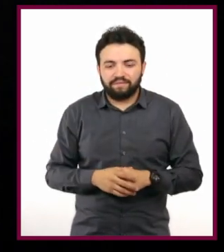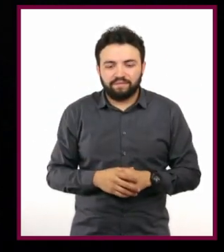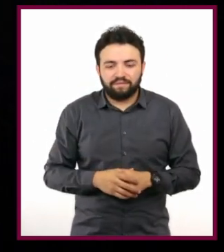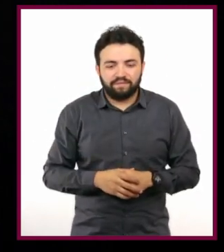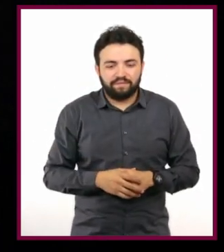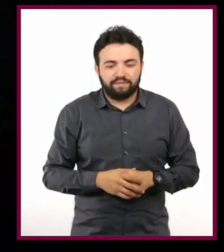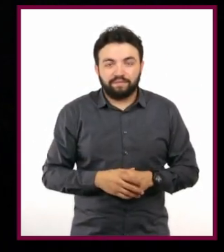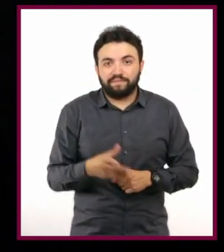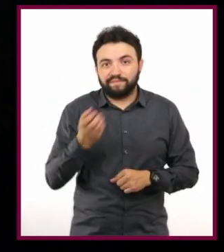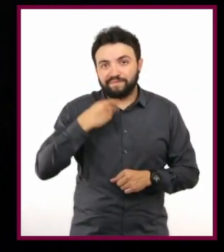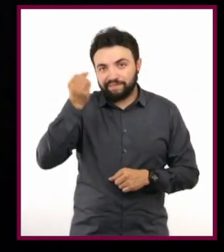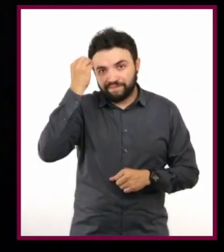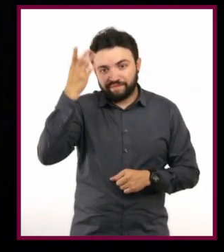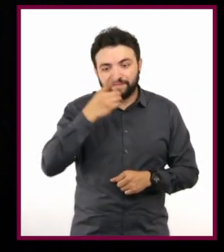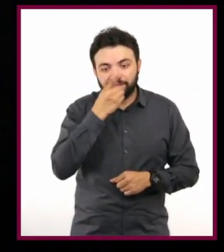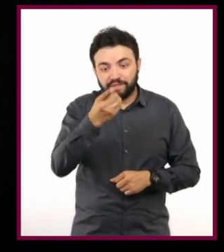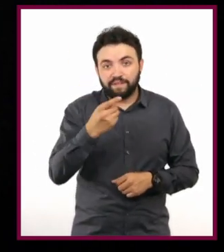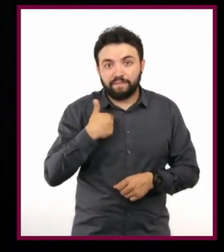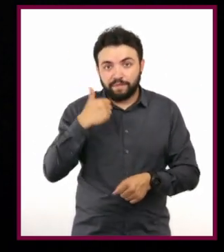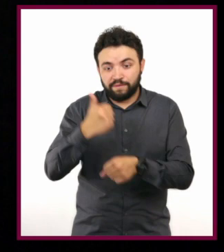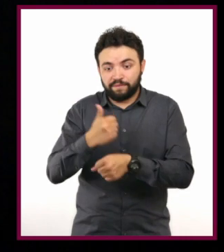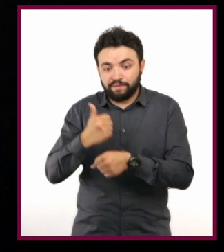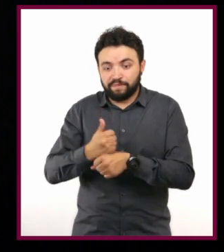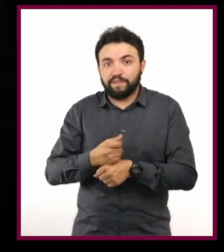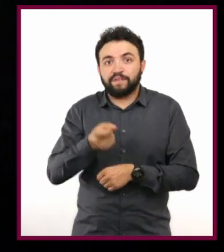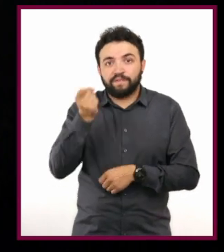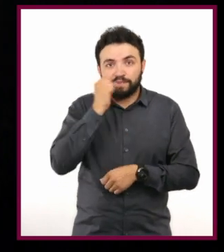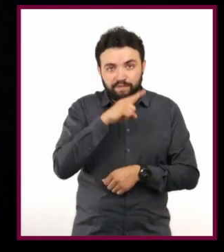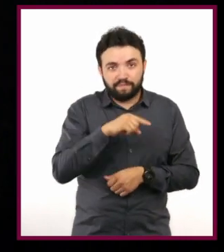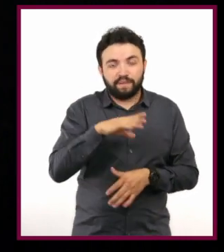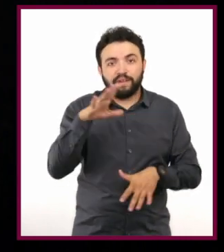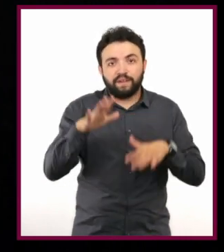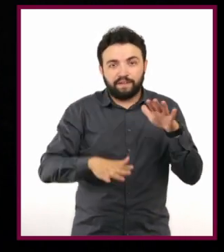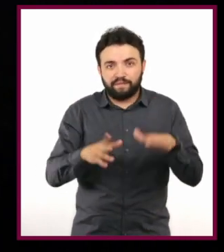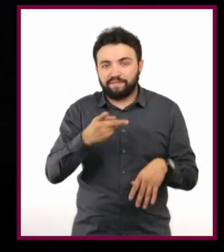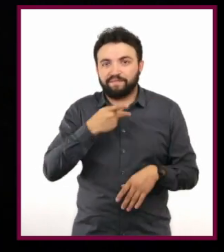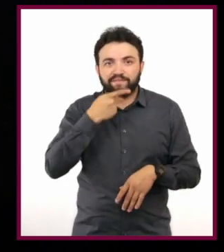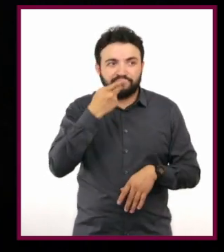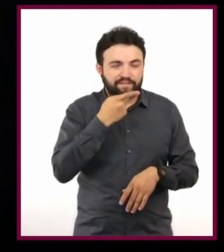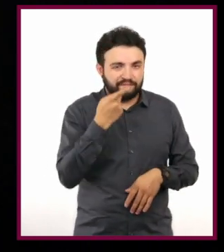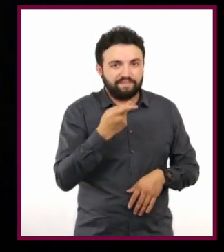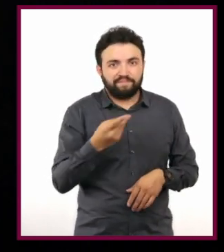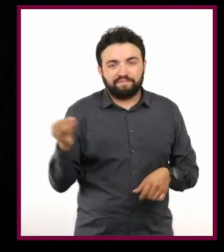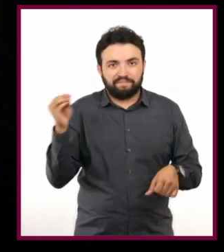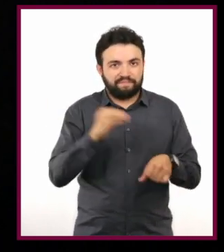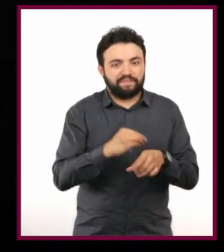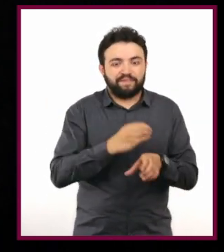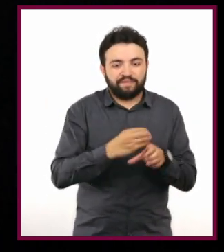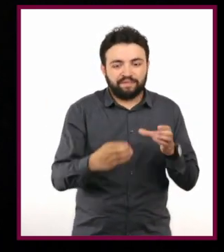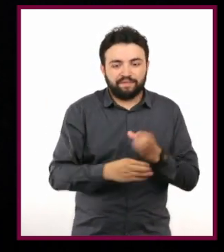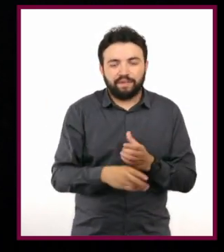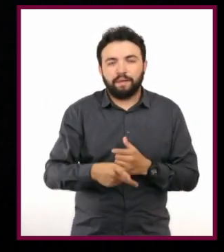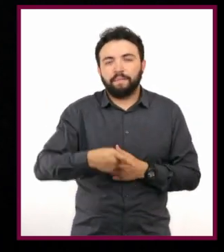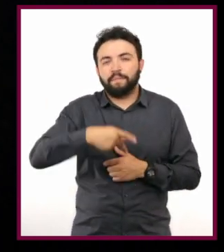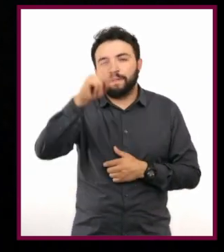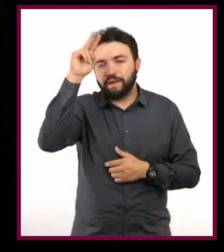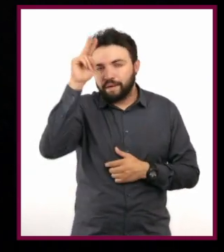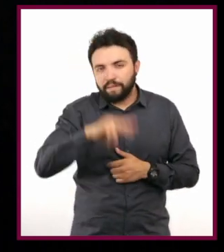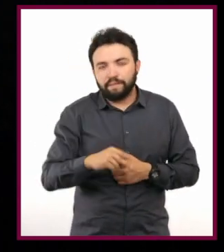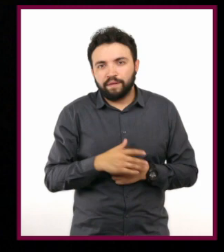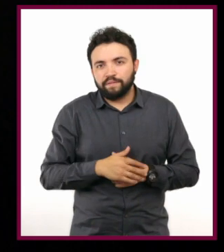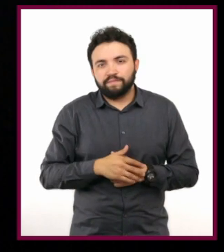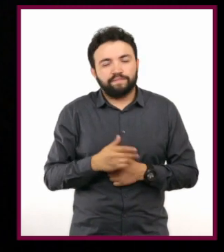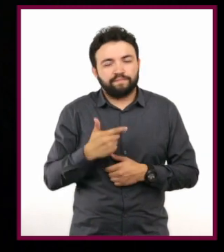Oh. Se me olvidaba decirles que el abuelo también a veces puede ser imprudente. Pero la verdad,